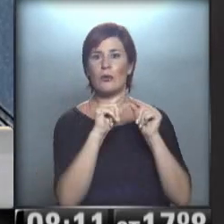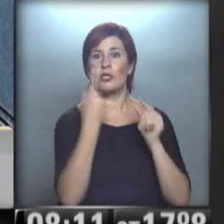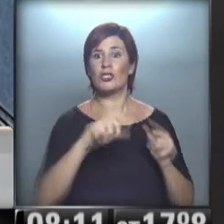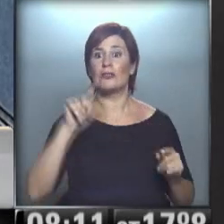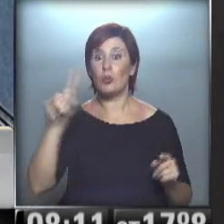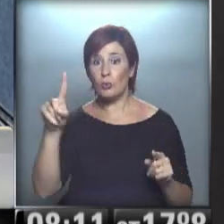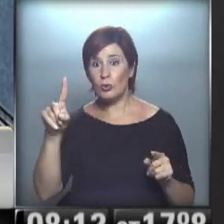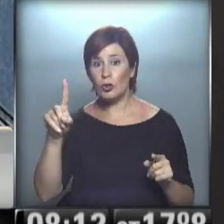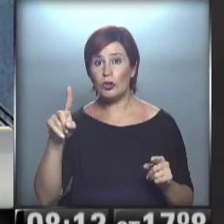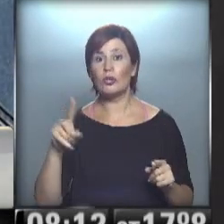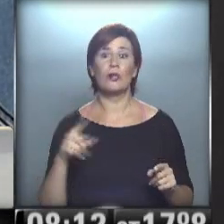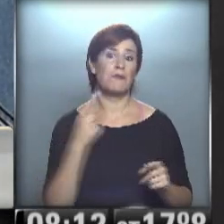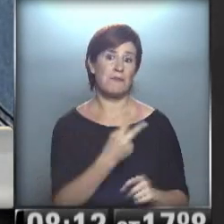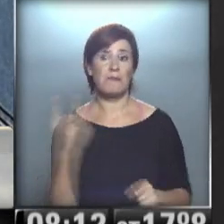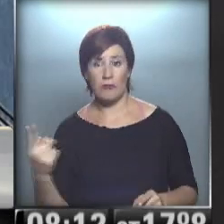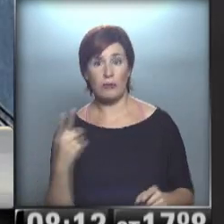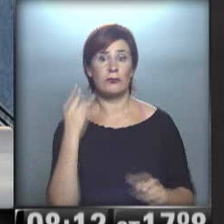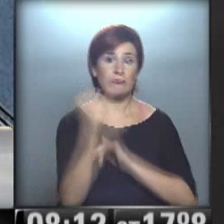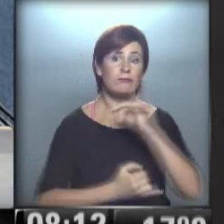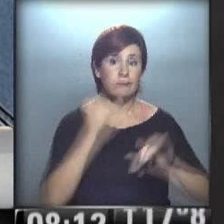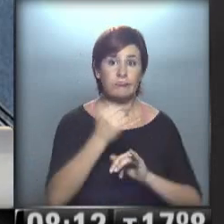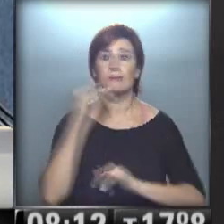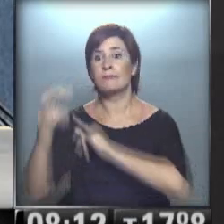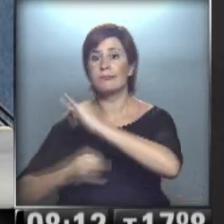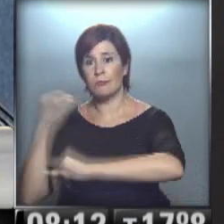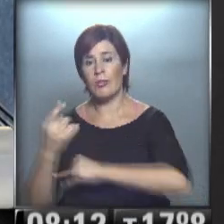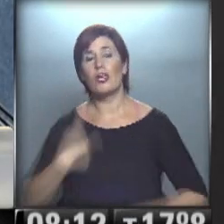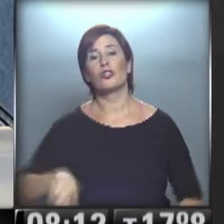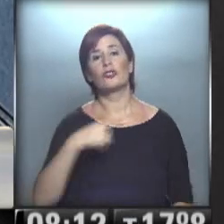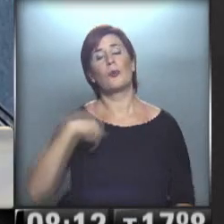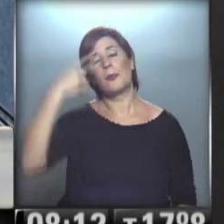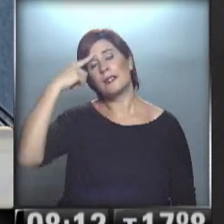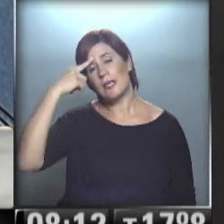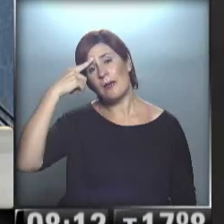manera alternativa en cada Cámara. Entendemos nosotros que el ámbito